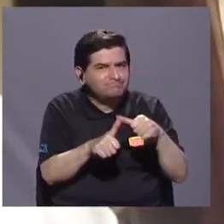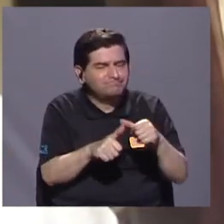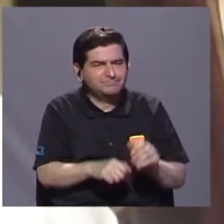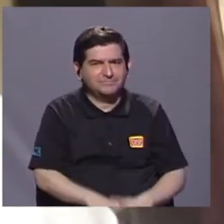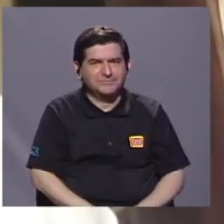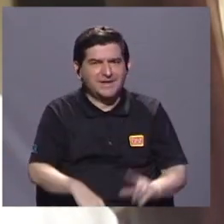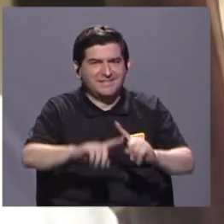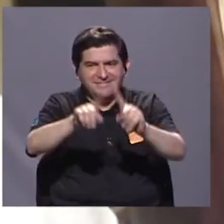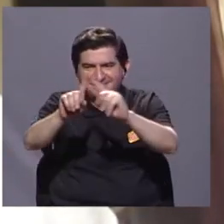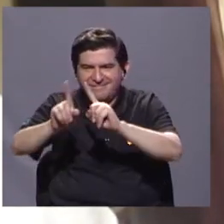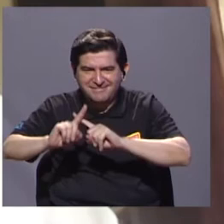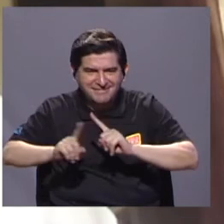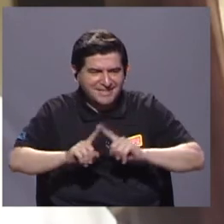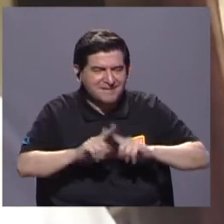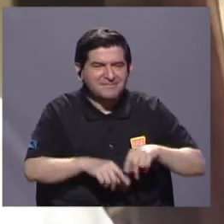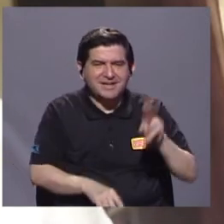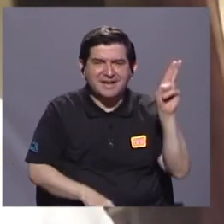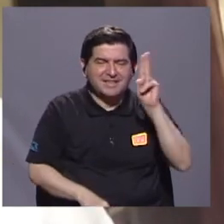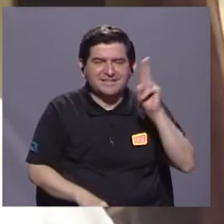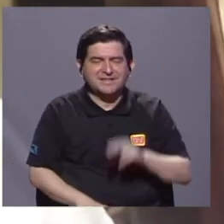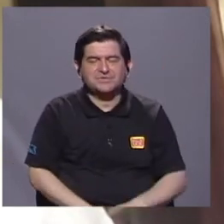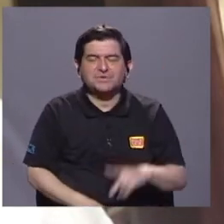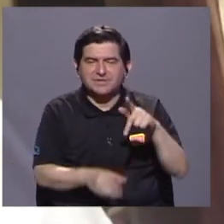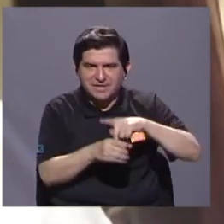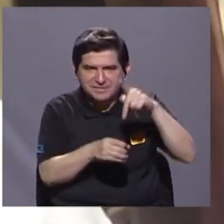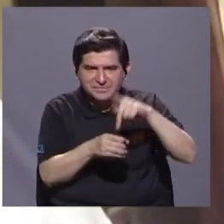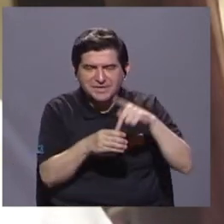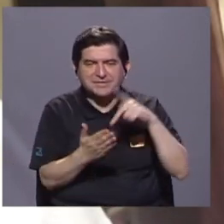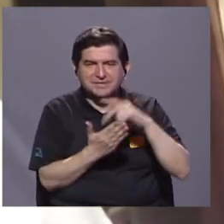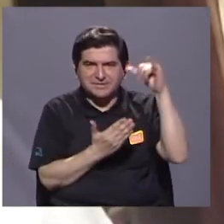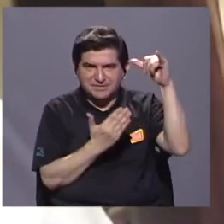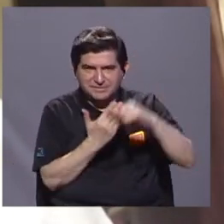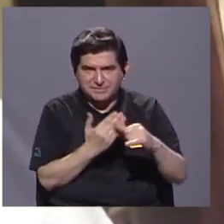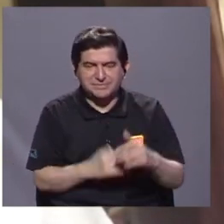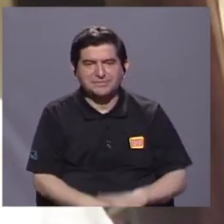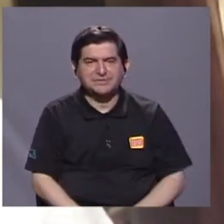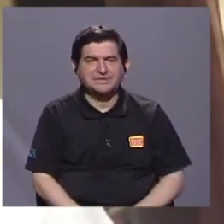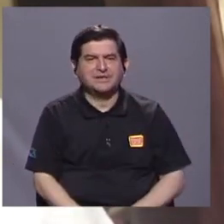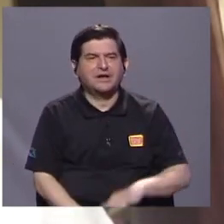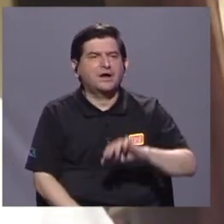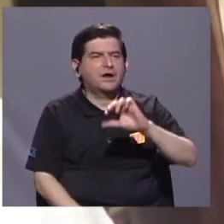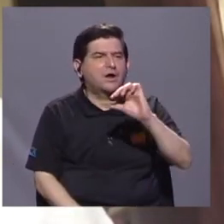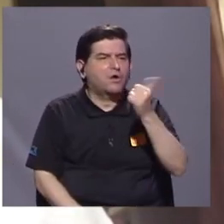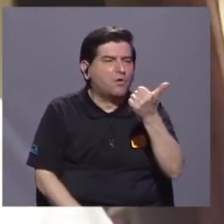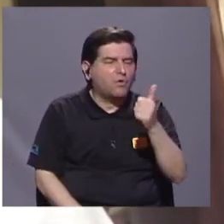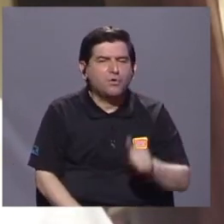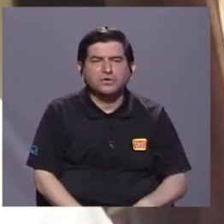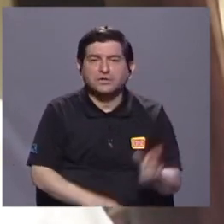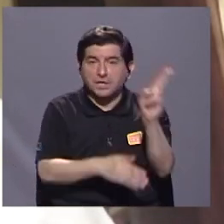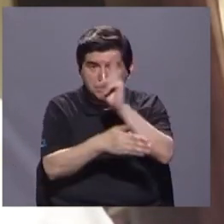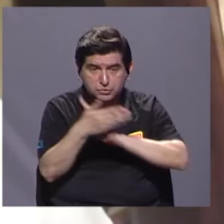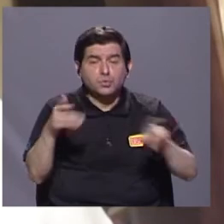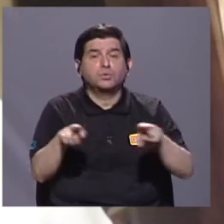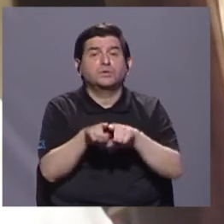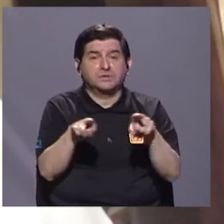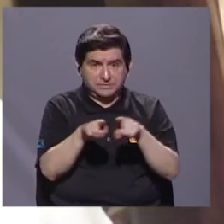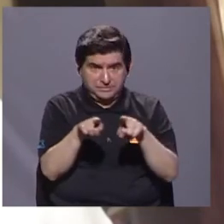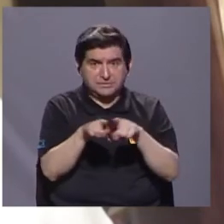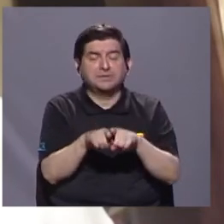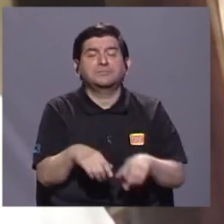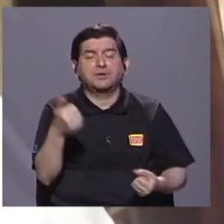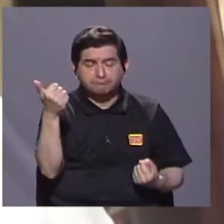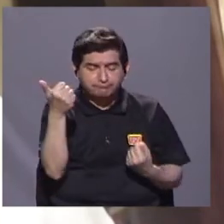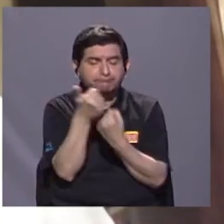hay varias unidades académicas participando en este proyecto. Hay otra serie de universidades que también han estado